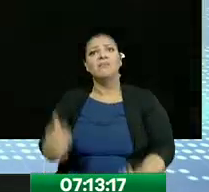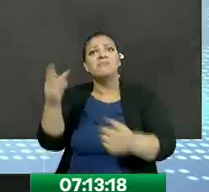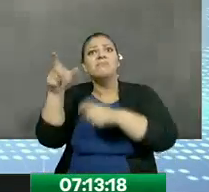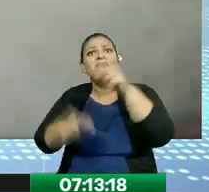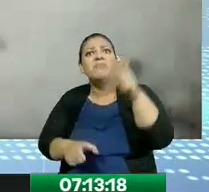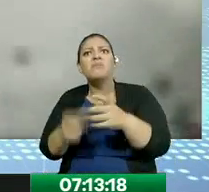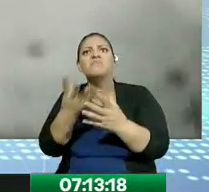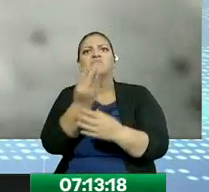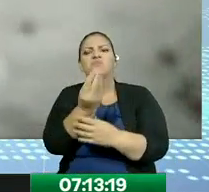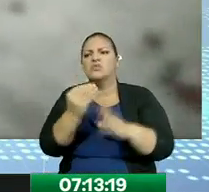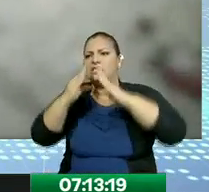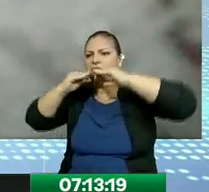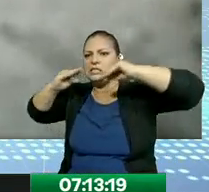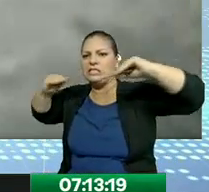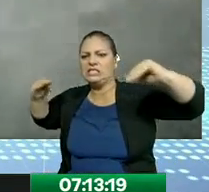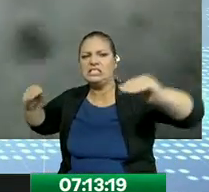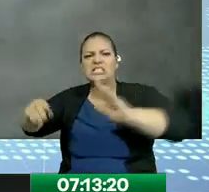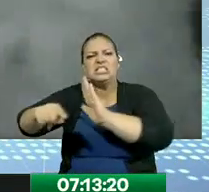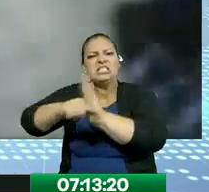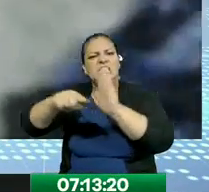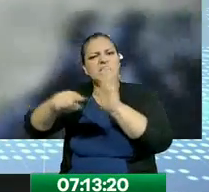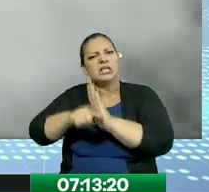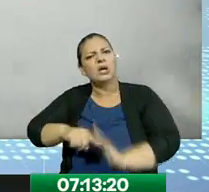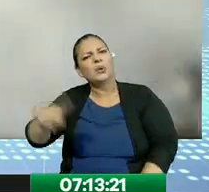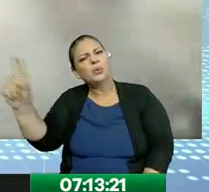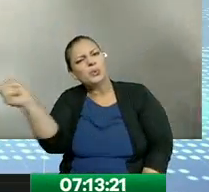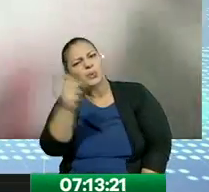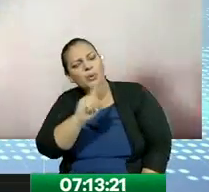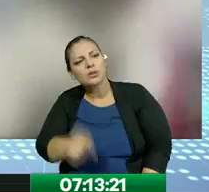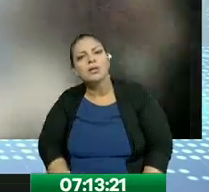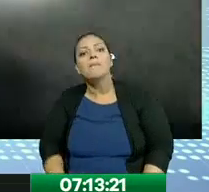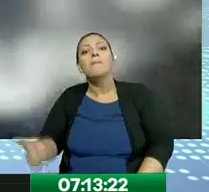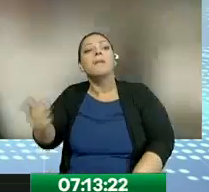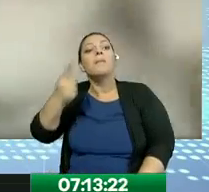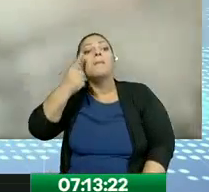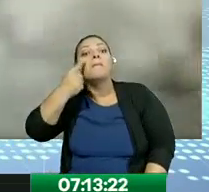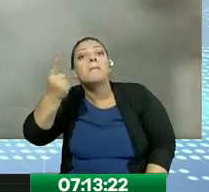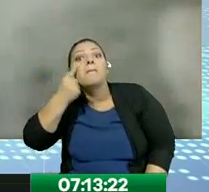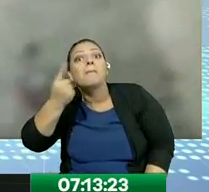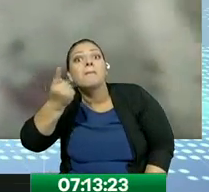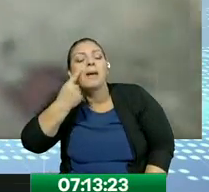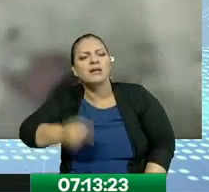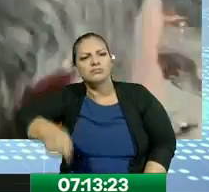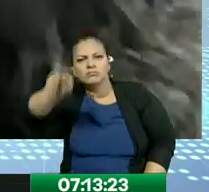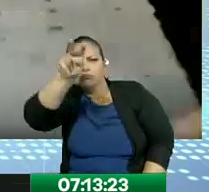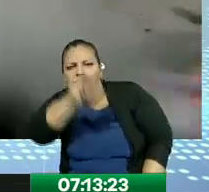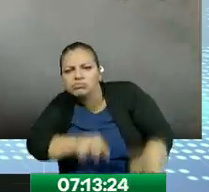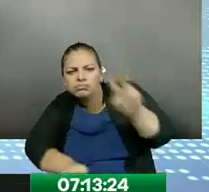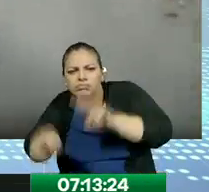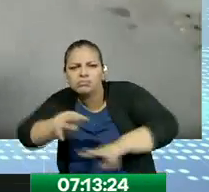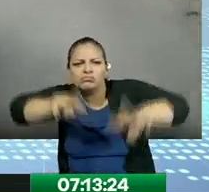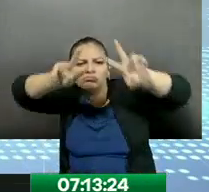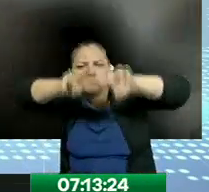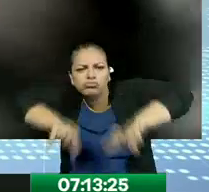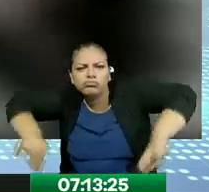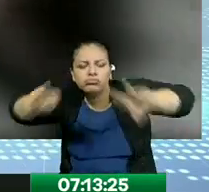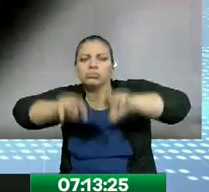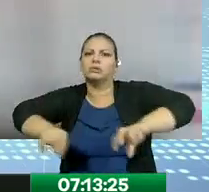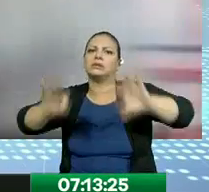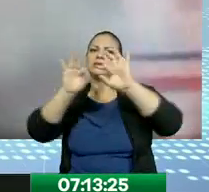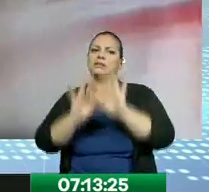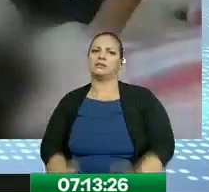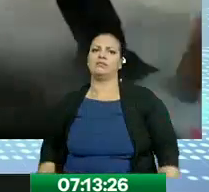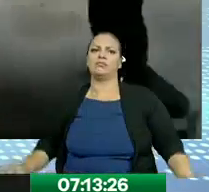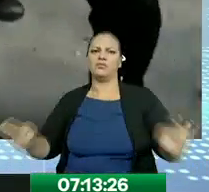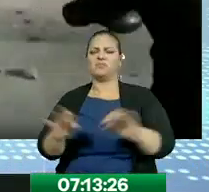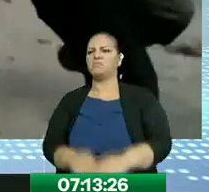a estas tres personas, detrás de cada una de las cuales hay una familia. No podemos ser tan indolentes y tan inhumanos.